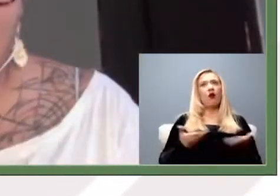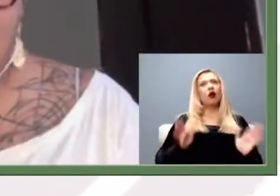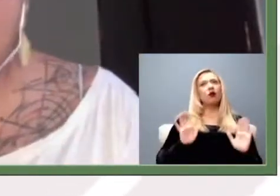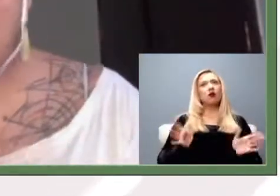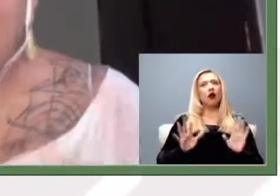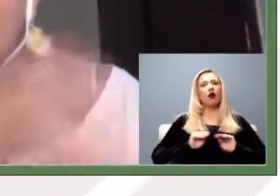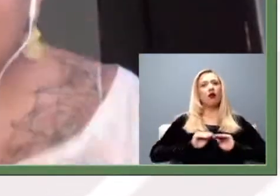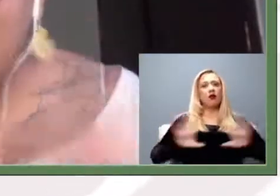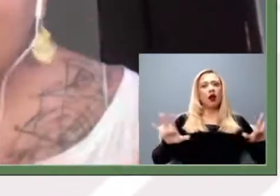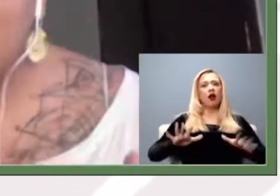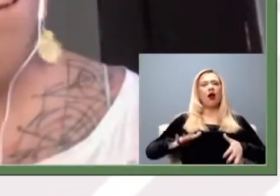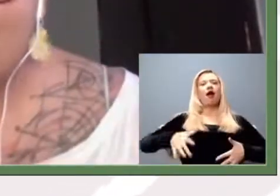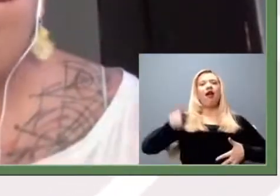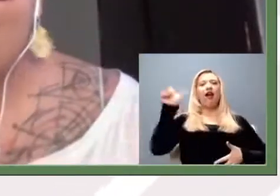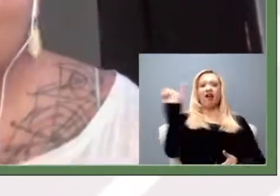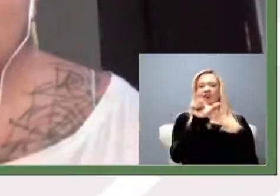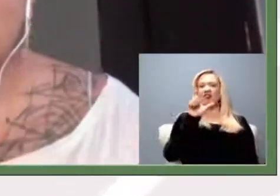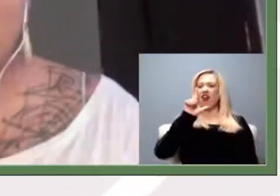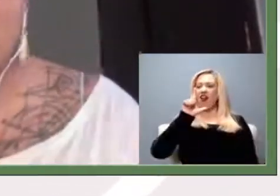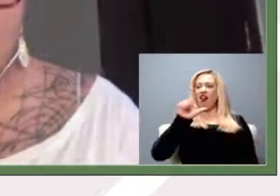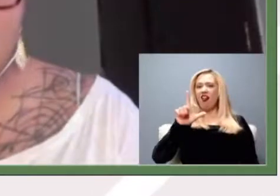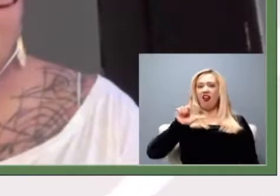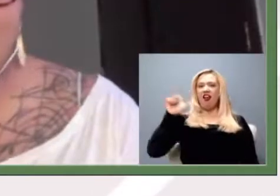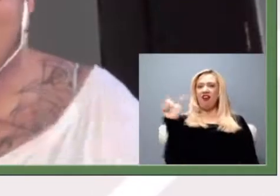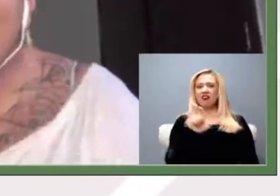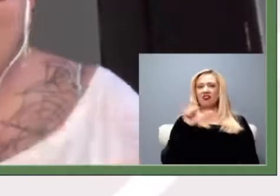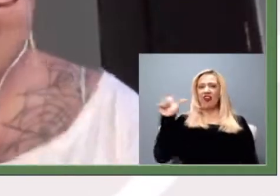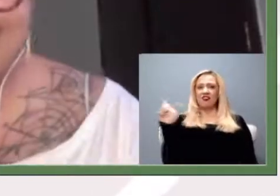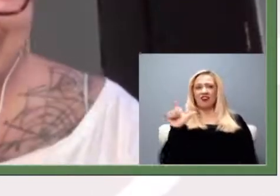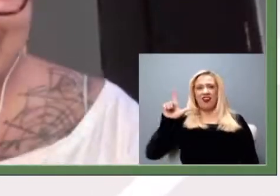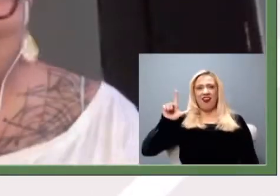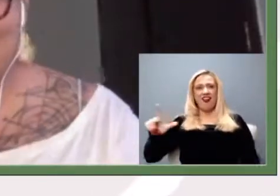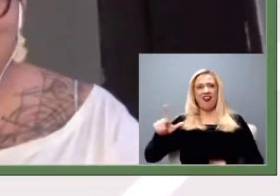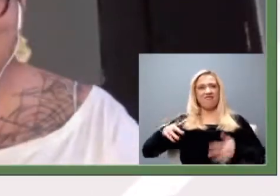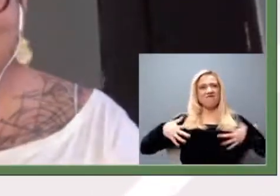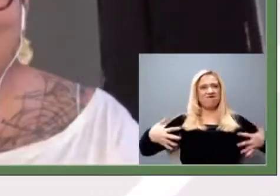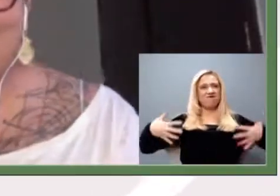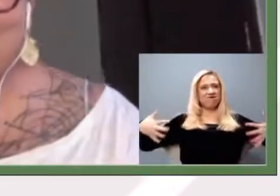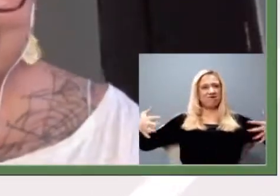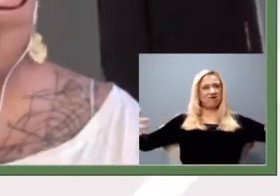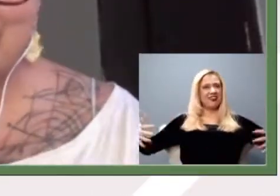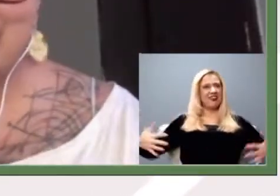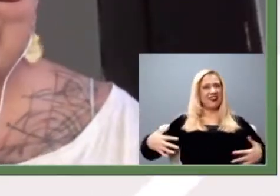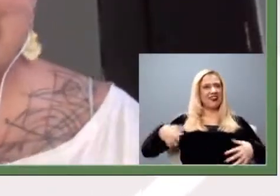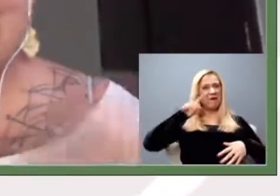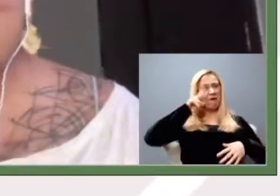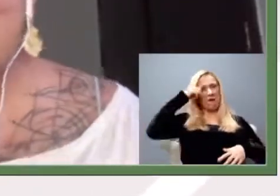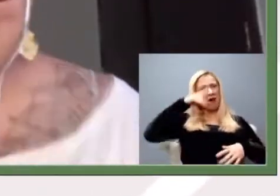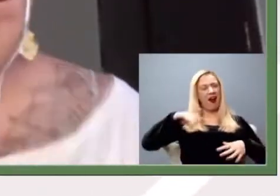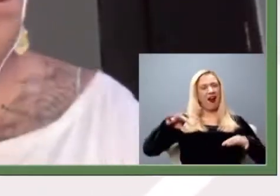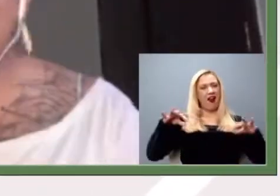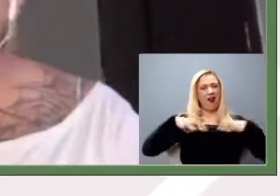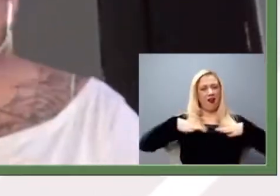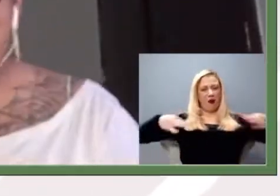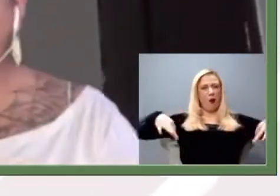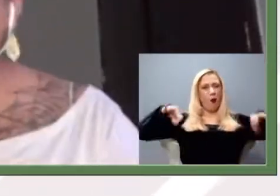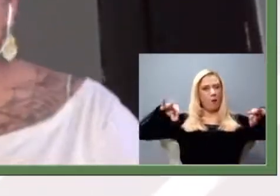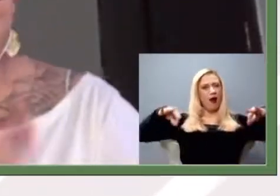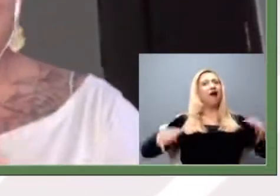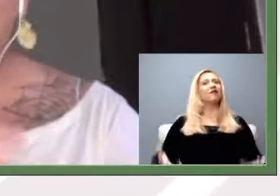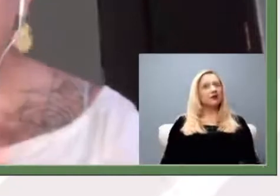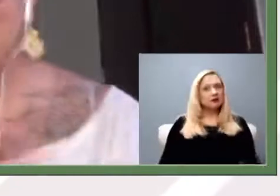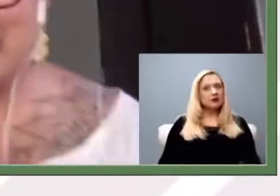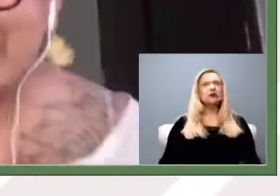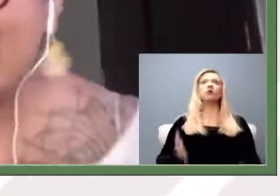dado pauta para cuestionar otras, ¿no? No es la única, no es con la que quizá queramos quedarnos, como eso de, está bien que nos vistamos bien, pero